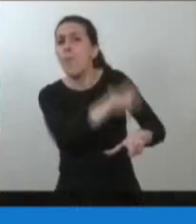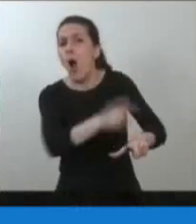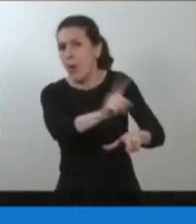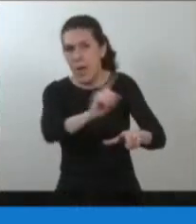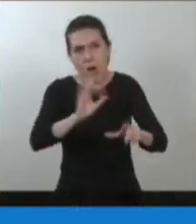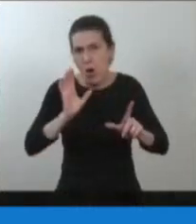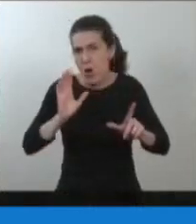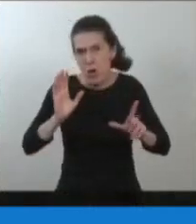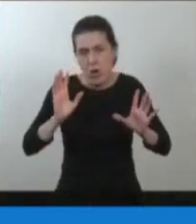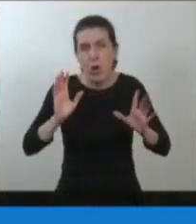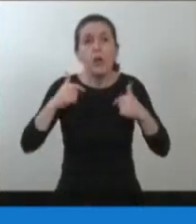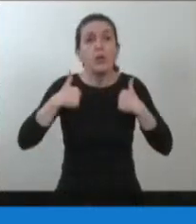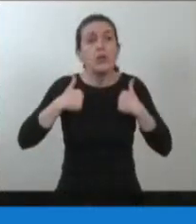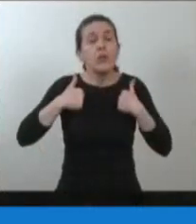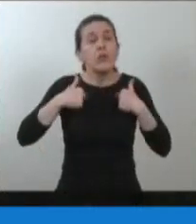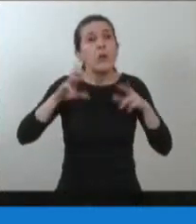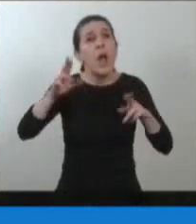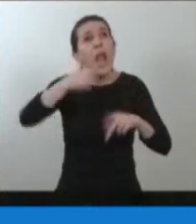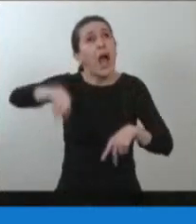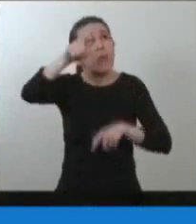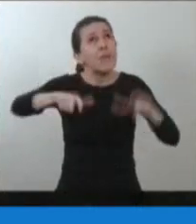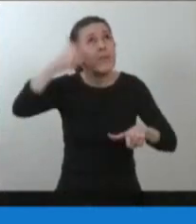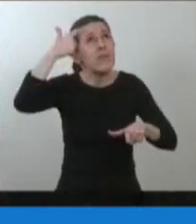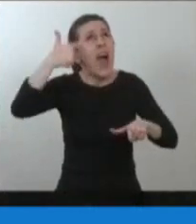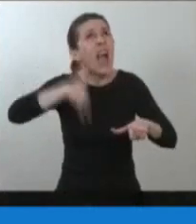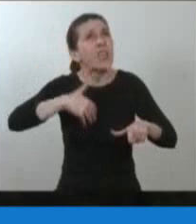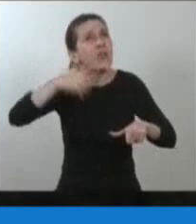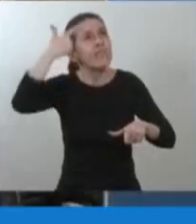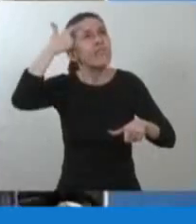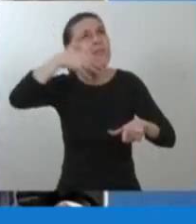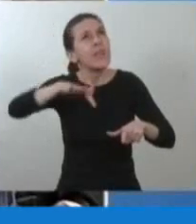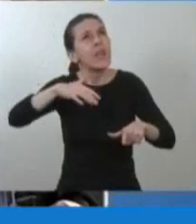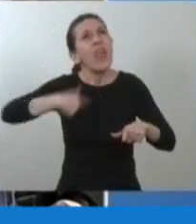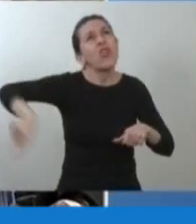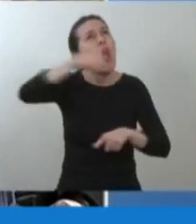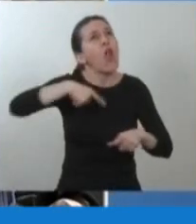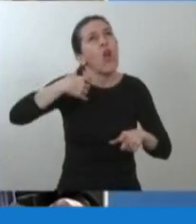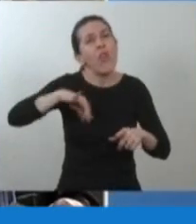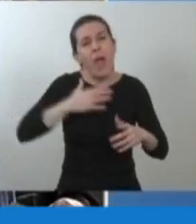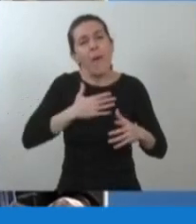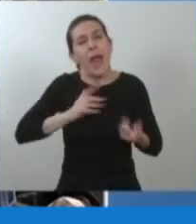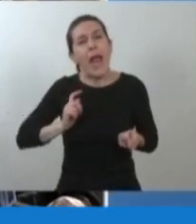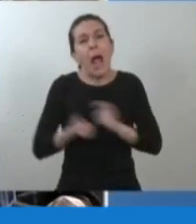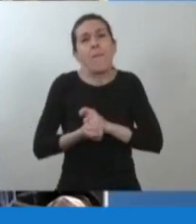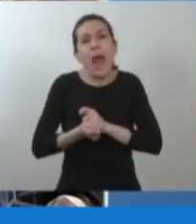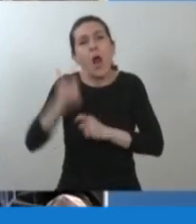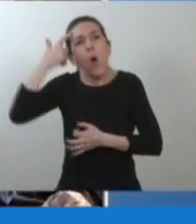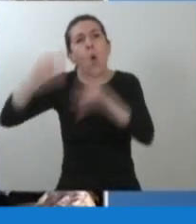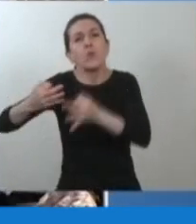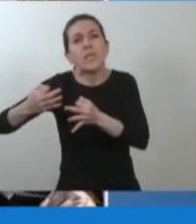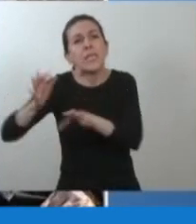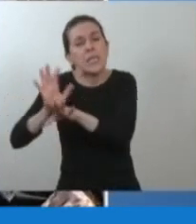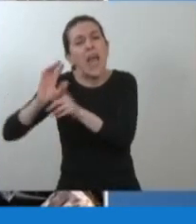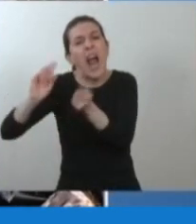argentina entienda que debemos cambiar y cuando les hablo de cambiar la justicia también